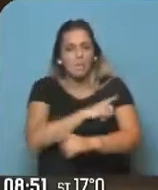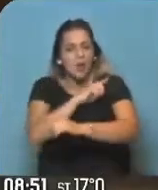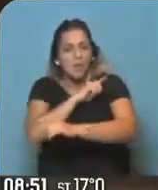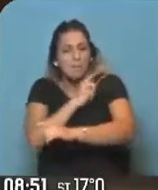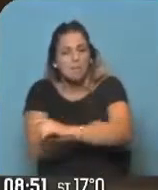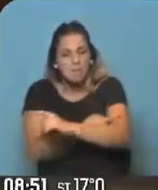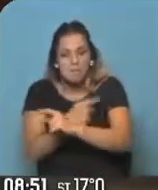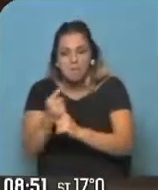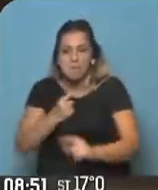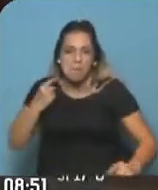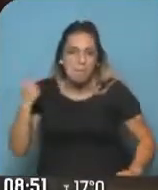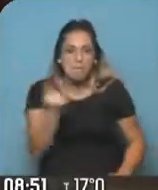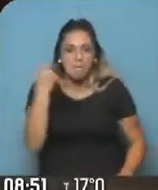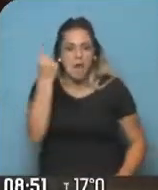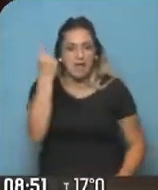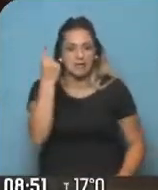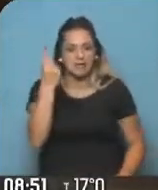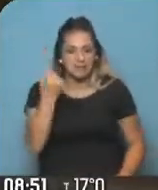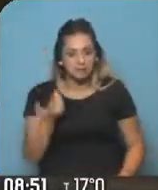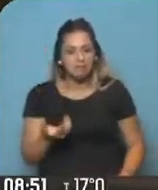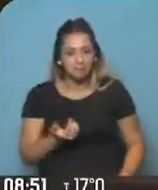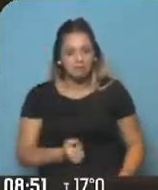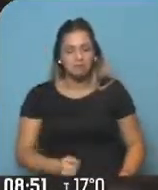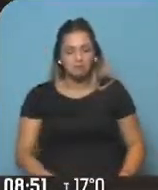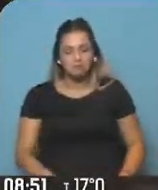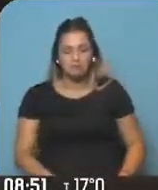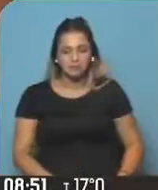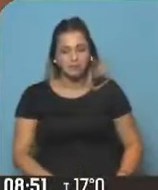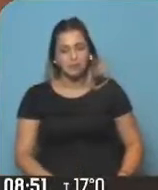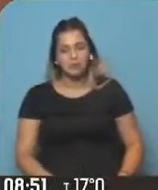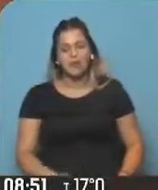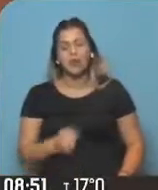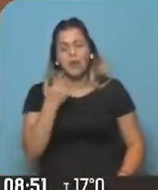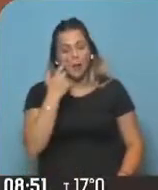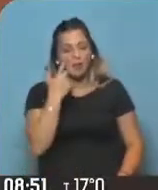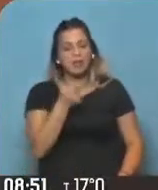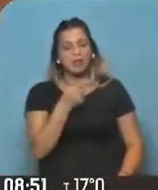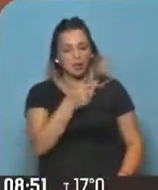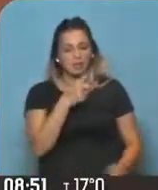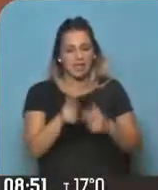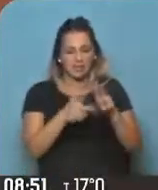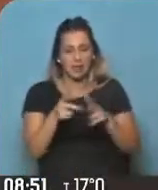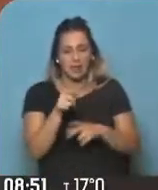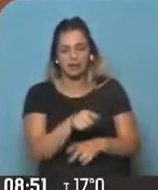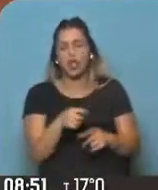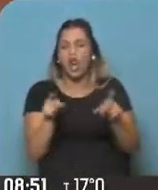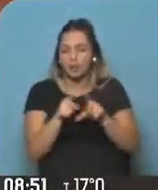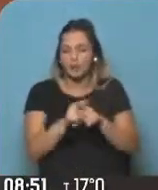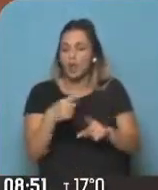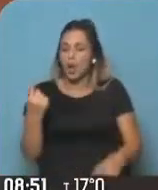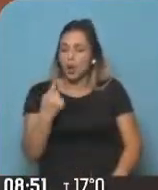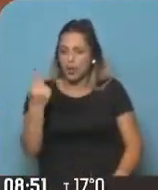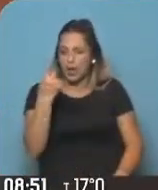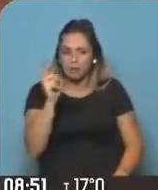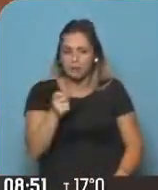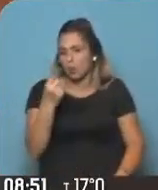en la zona de lo más intenso pero muchísimo más intenso sergio a ver esto que vos estás destacando la misma cantidad huracanes pero más